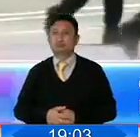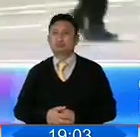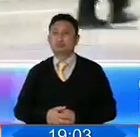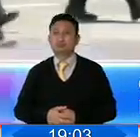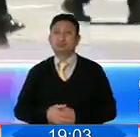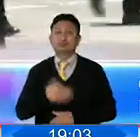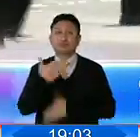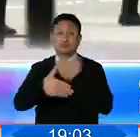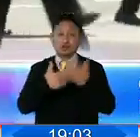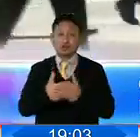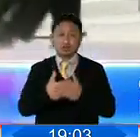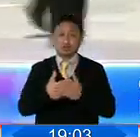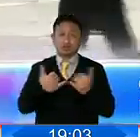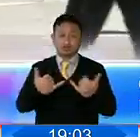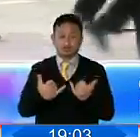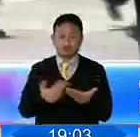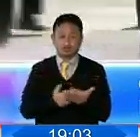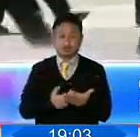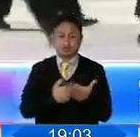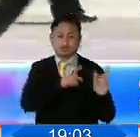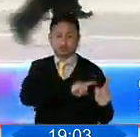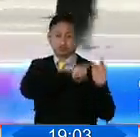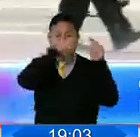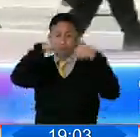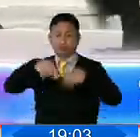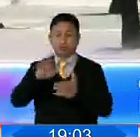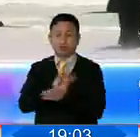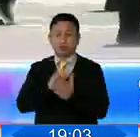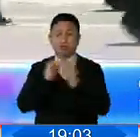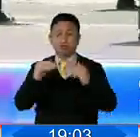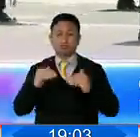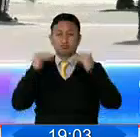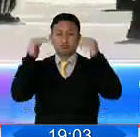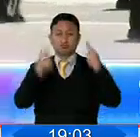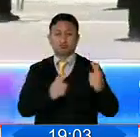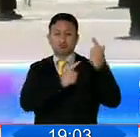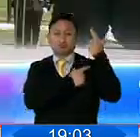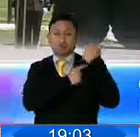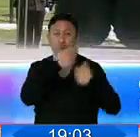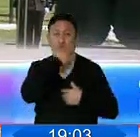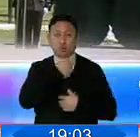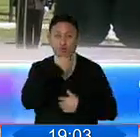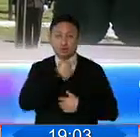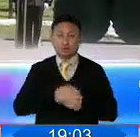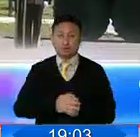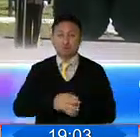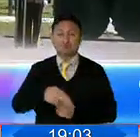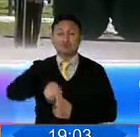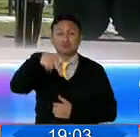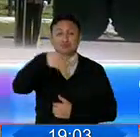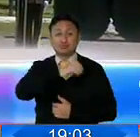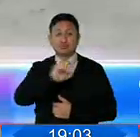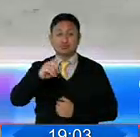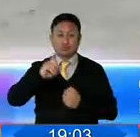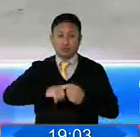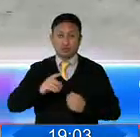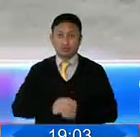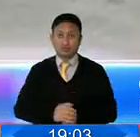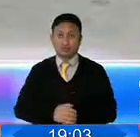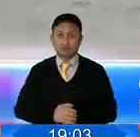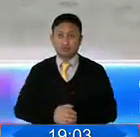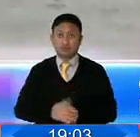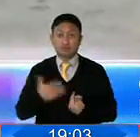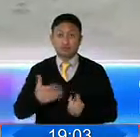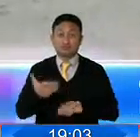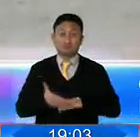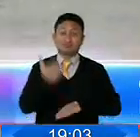Más tarde, los actos castrenses se trasladaron a la Escuela Superior Militar Eloy Alfaro, noroccidente de Quito, evocando